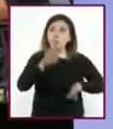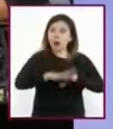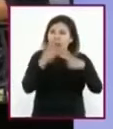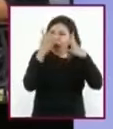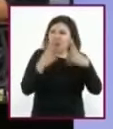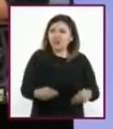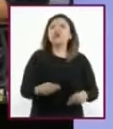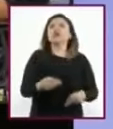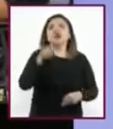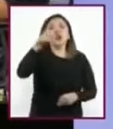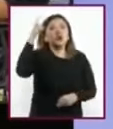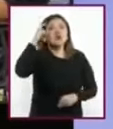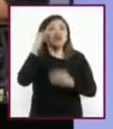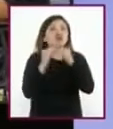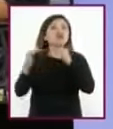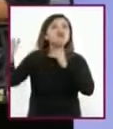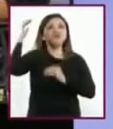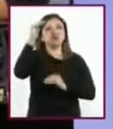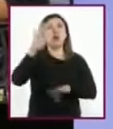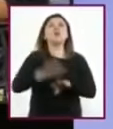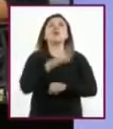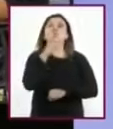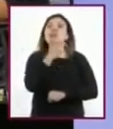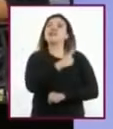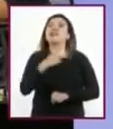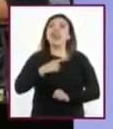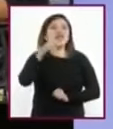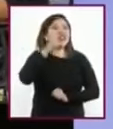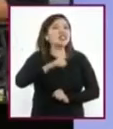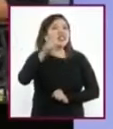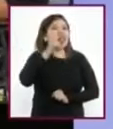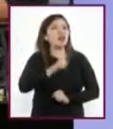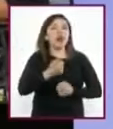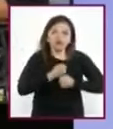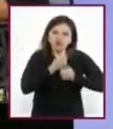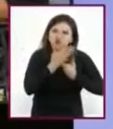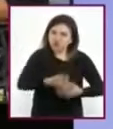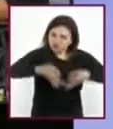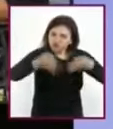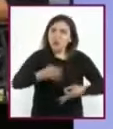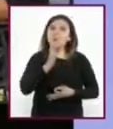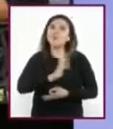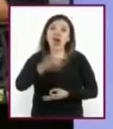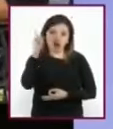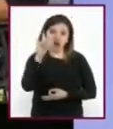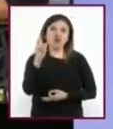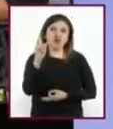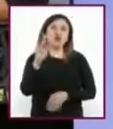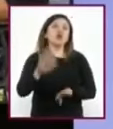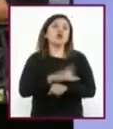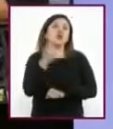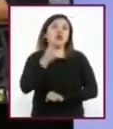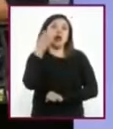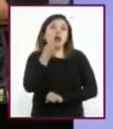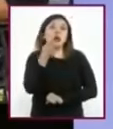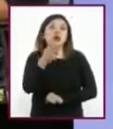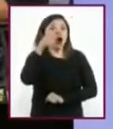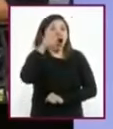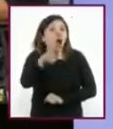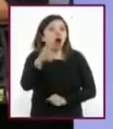la forma de pensar que tenemos. Por eso hay que procurar expresarnos de la mejor manera posible, porque